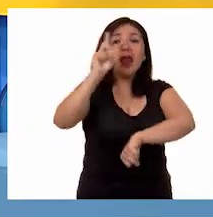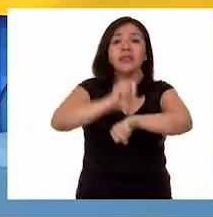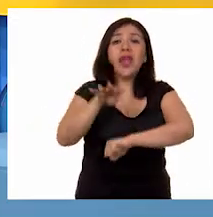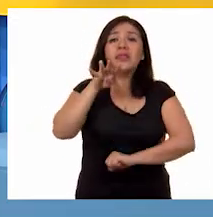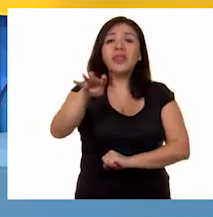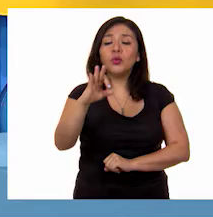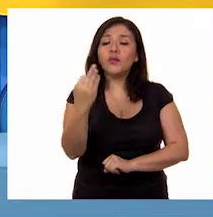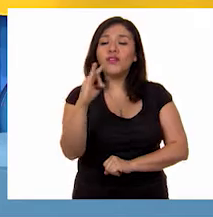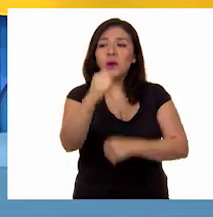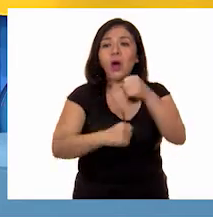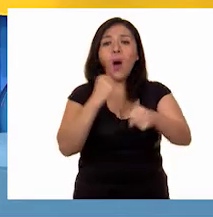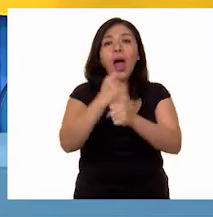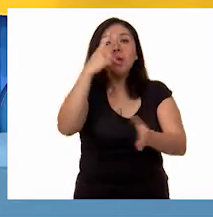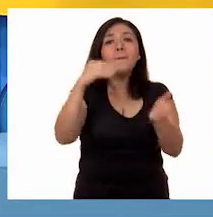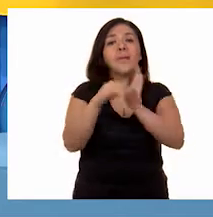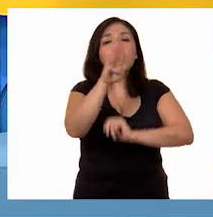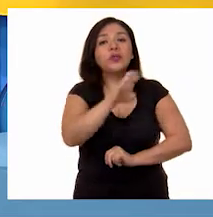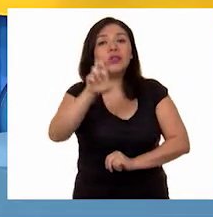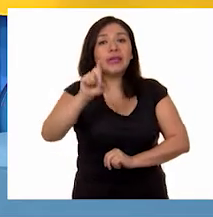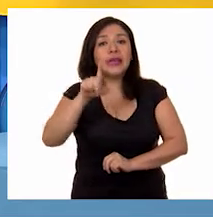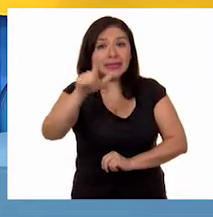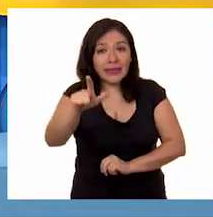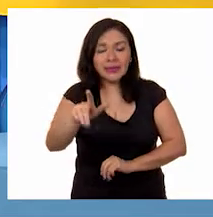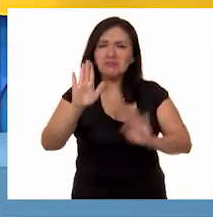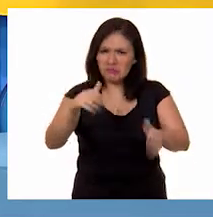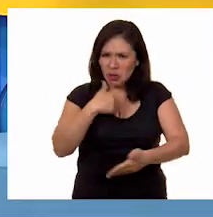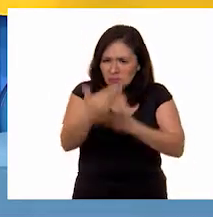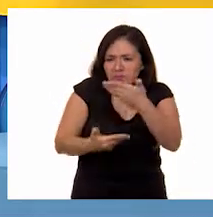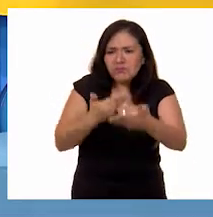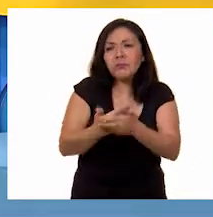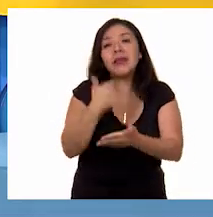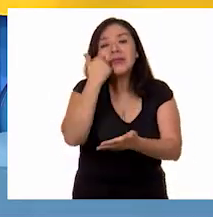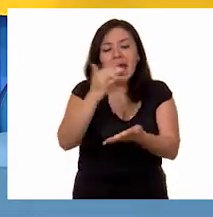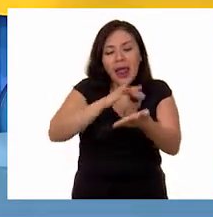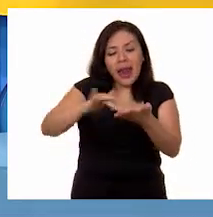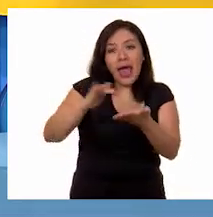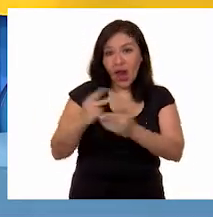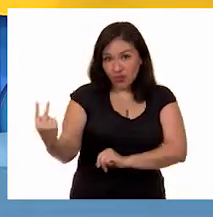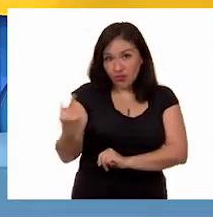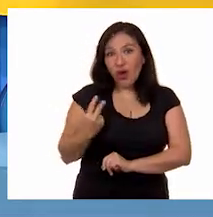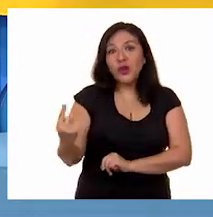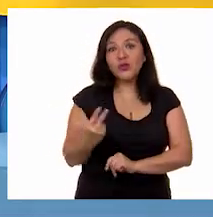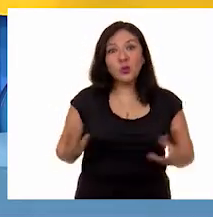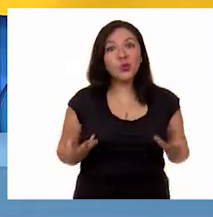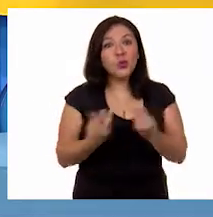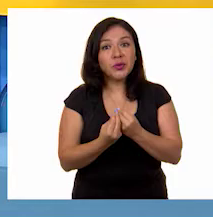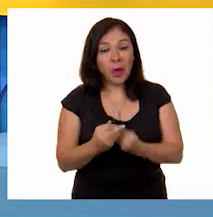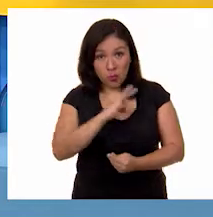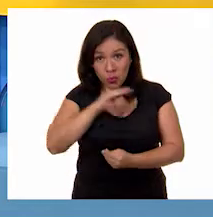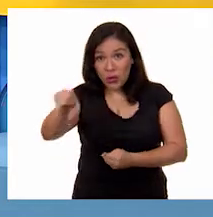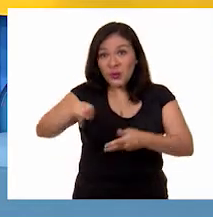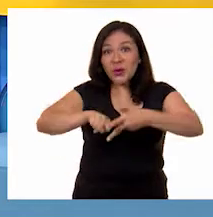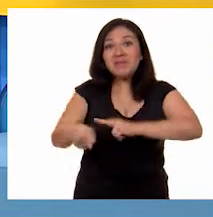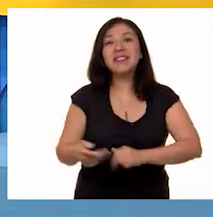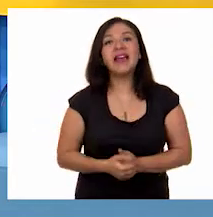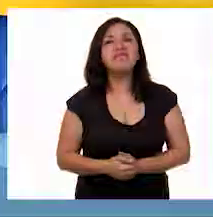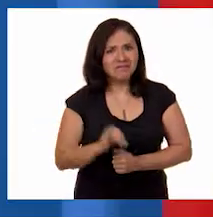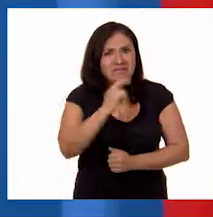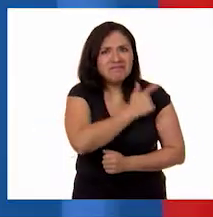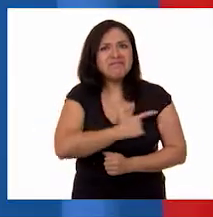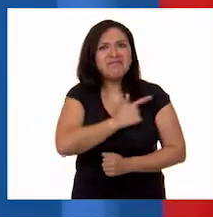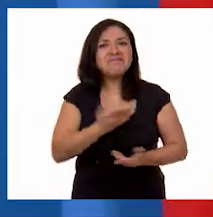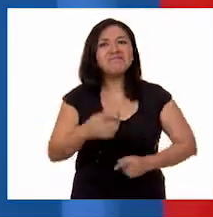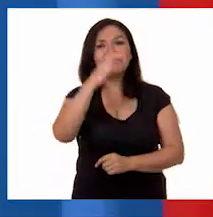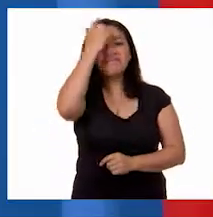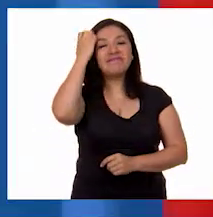febrero de 1937. Te propongo una lectura compartida, María. ¿Podrías comenzar? Por supuesto,